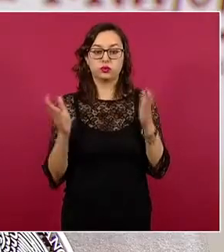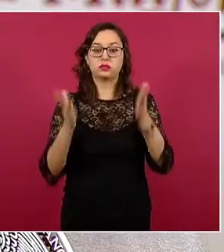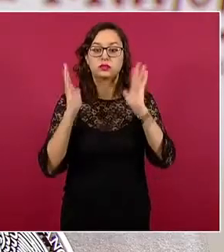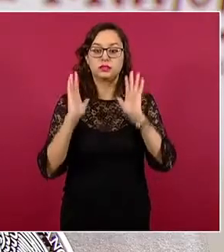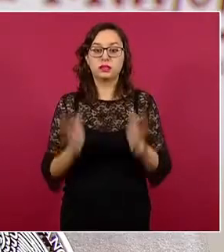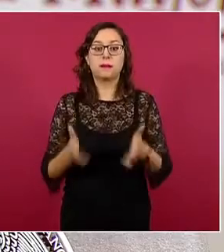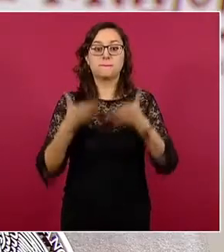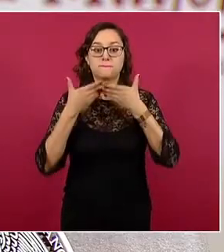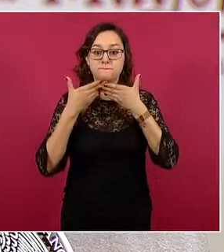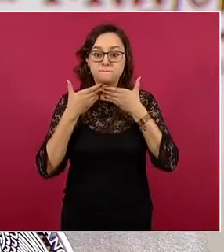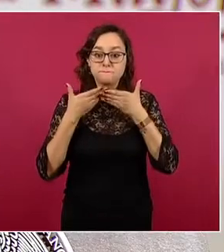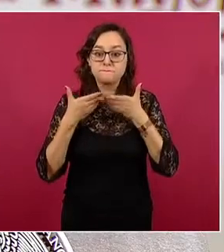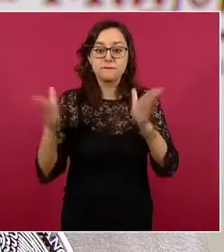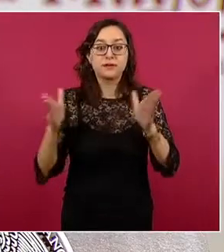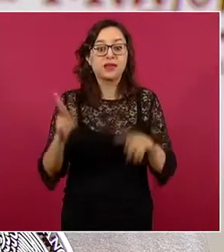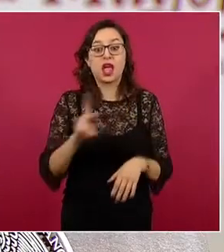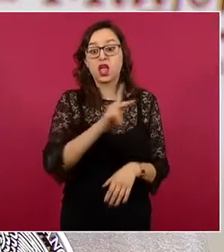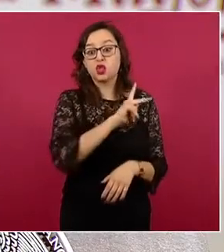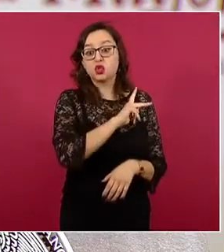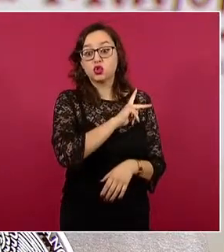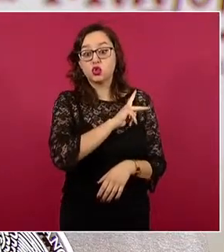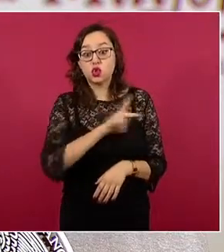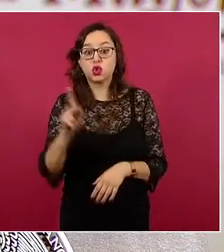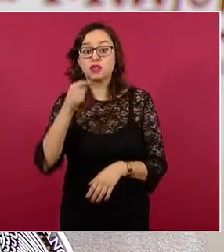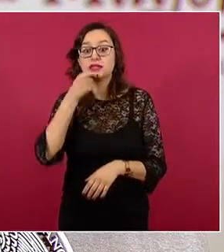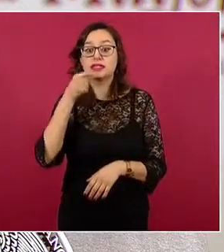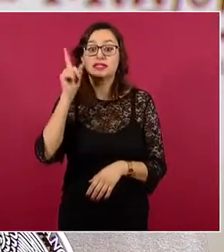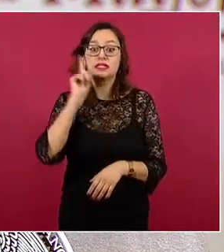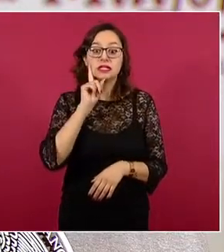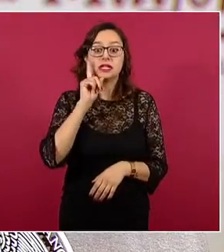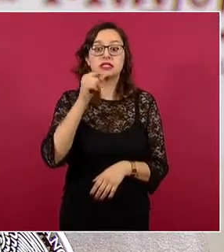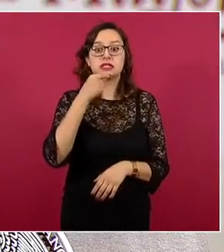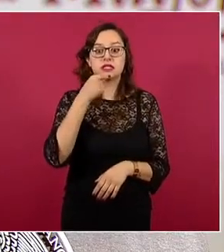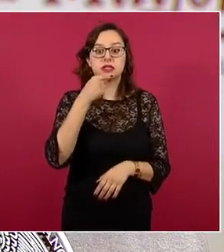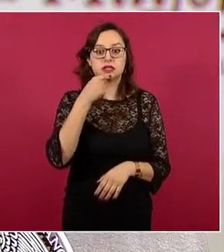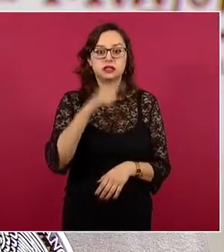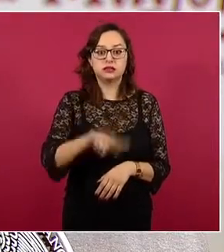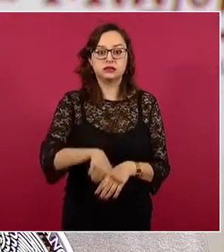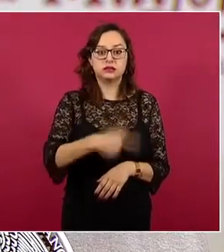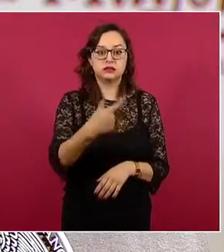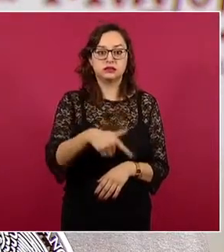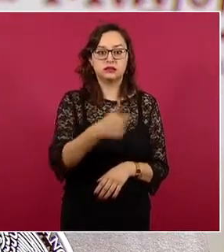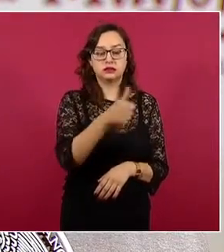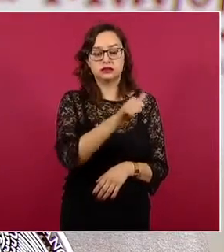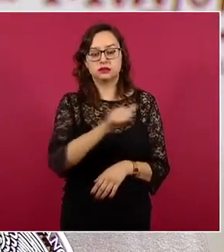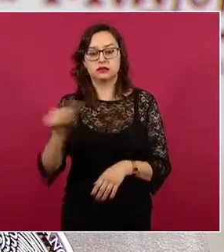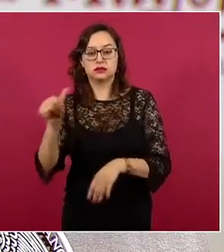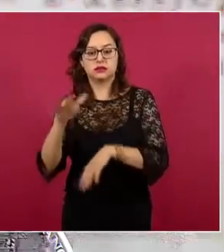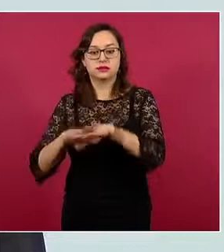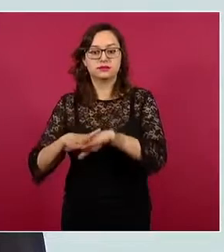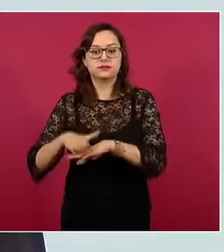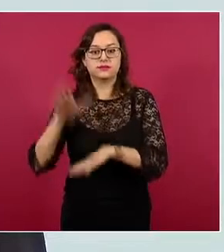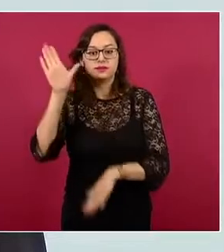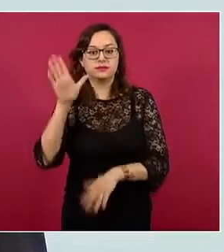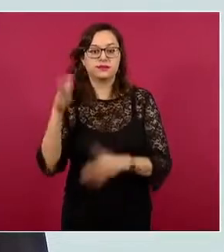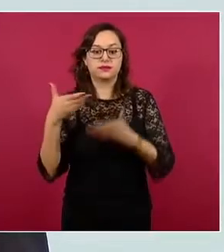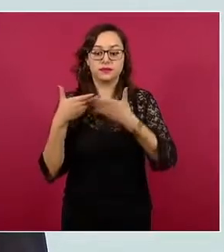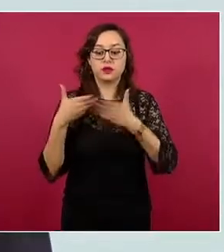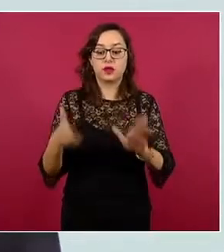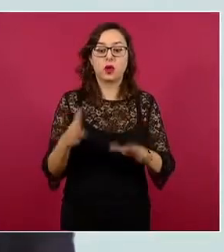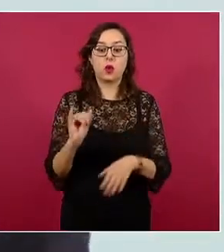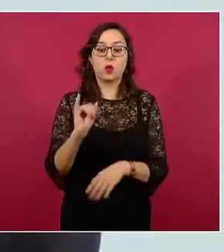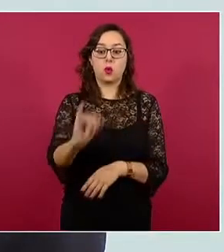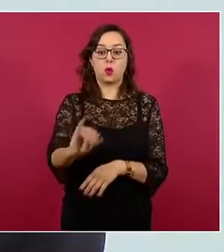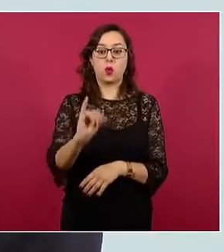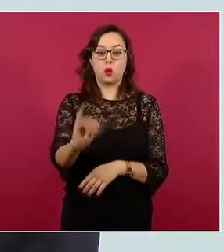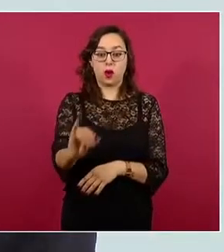la vacunación universal de niñas y niños de 12 años en adelante. El registro estará abierto a partir de este próximo